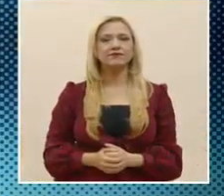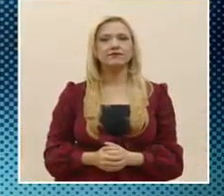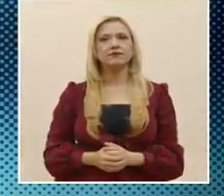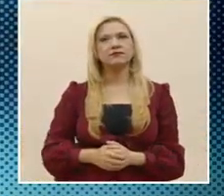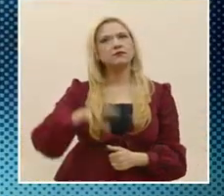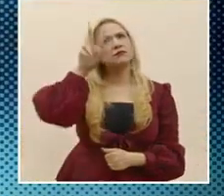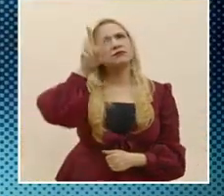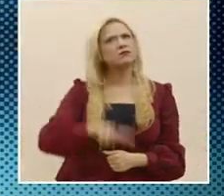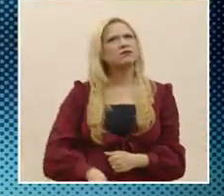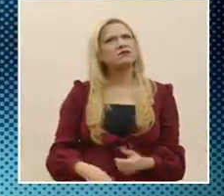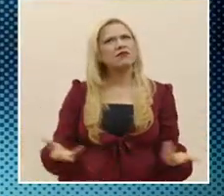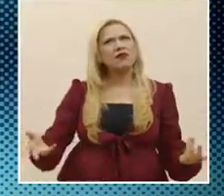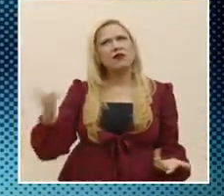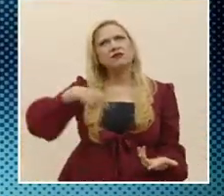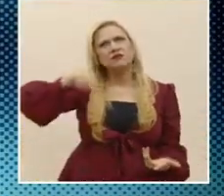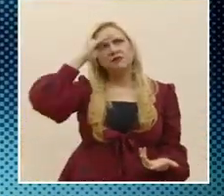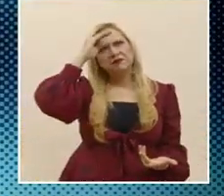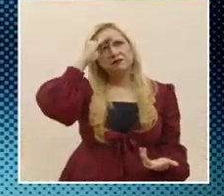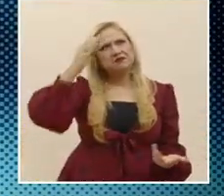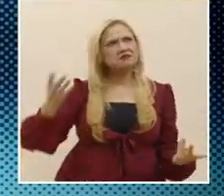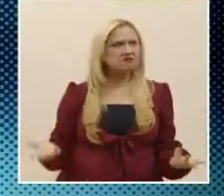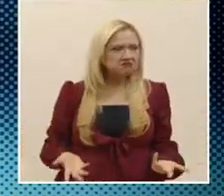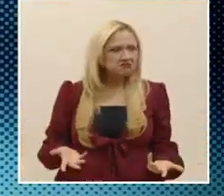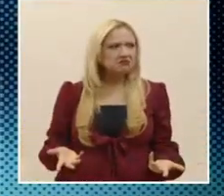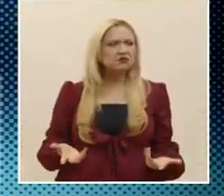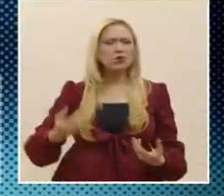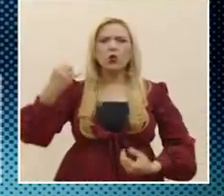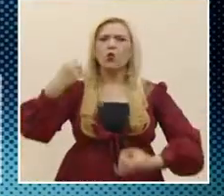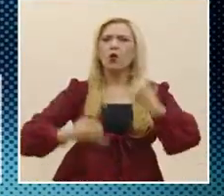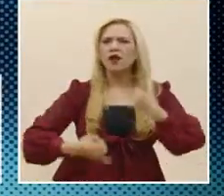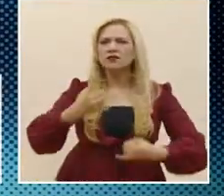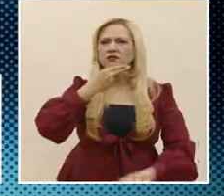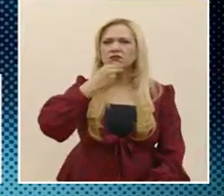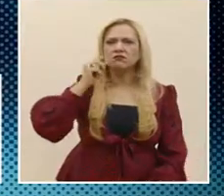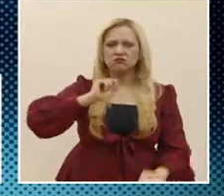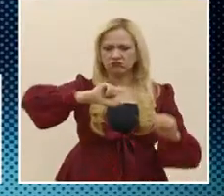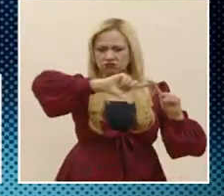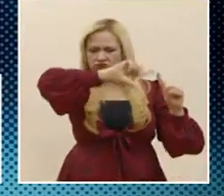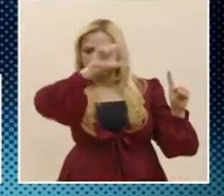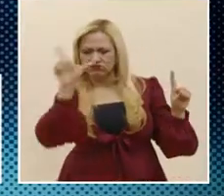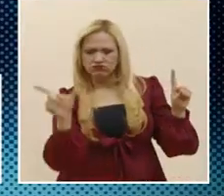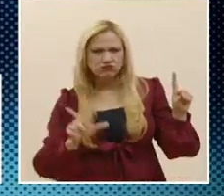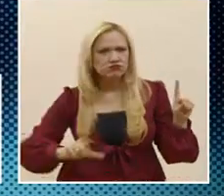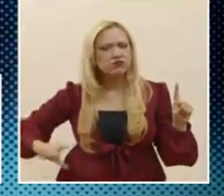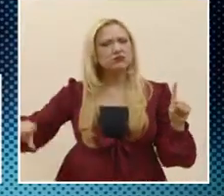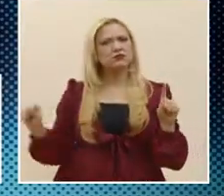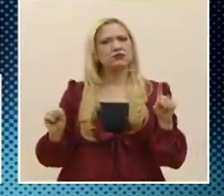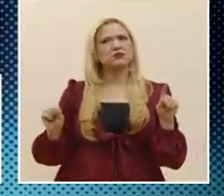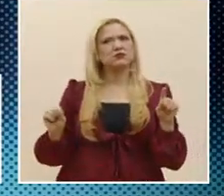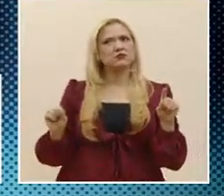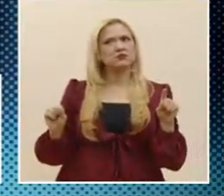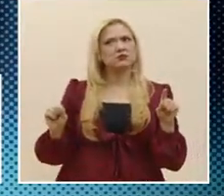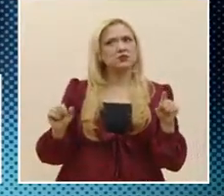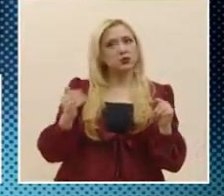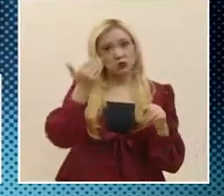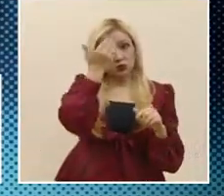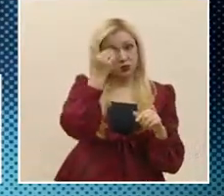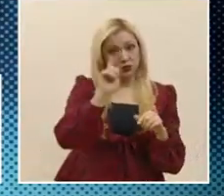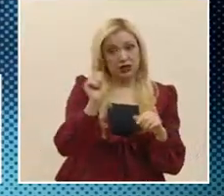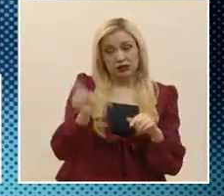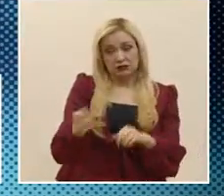Se podría decir que jueces y juezas del país no conocen a la sociedad